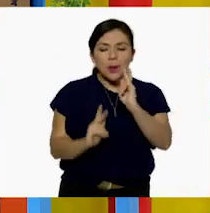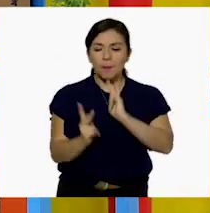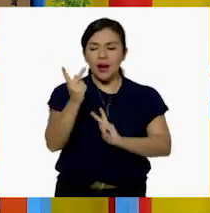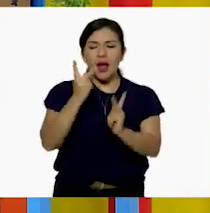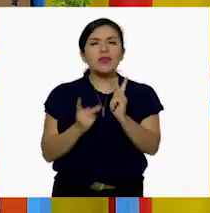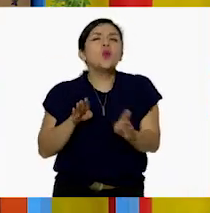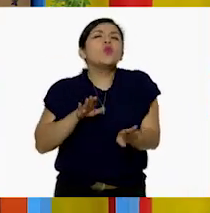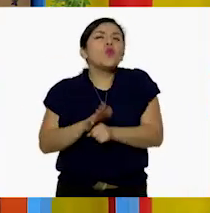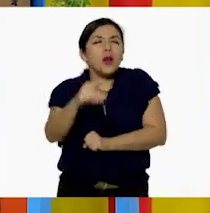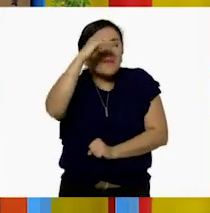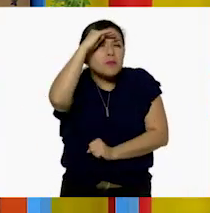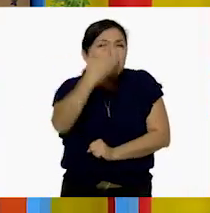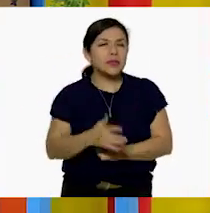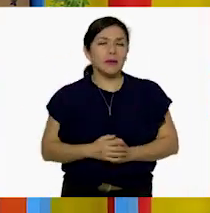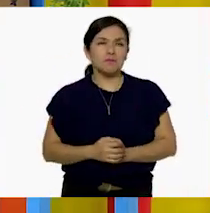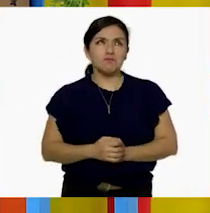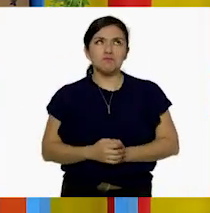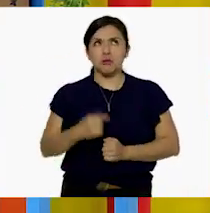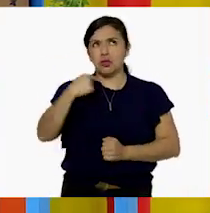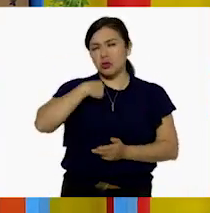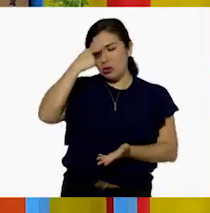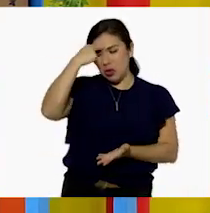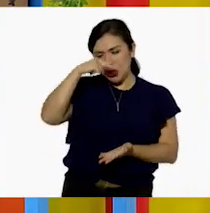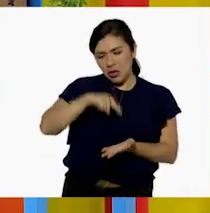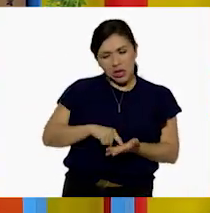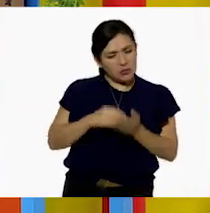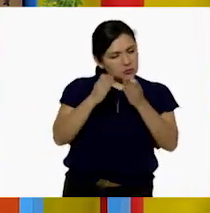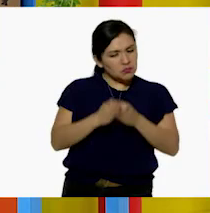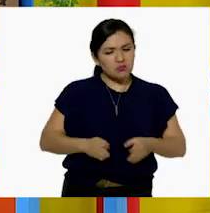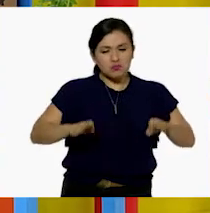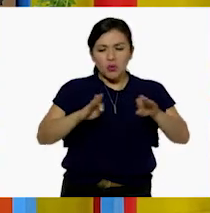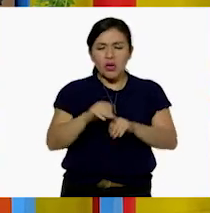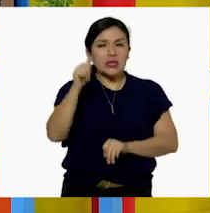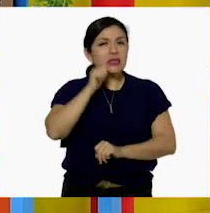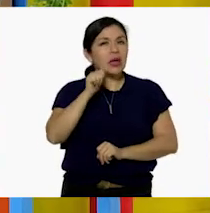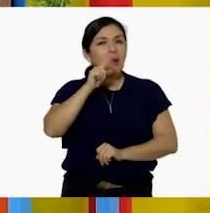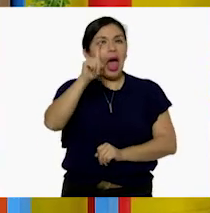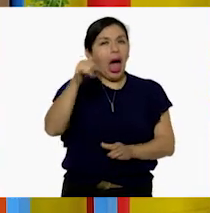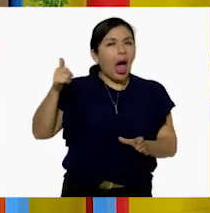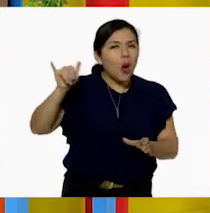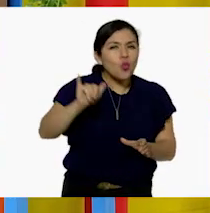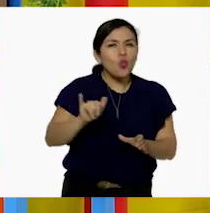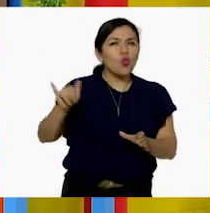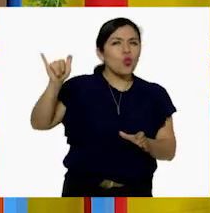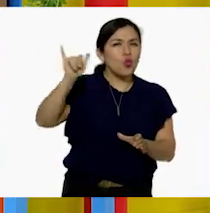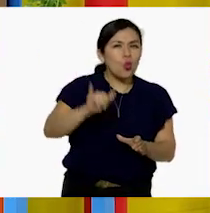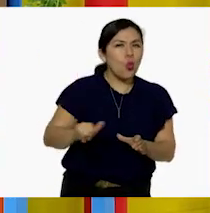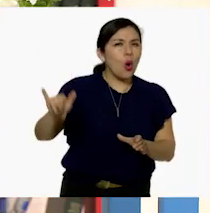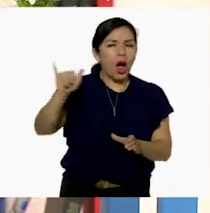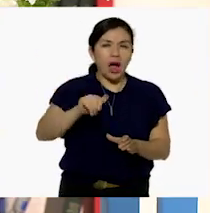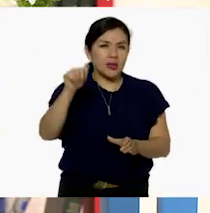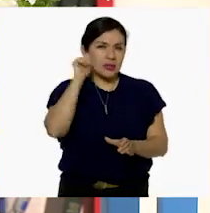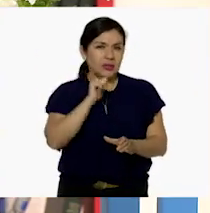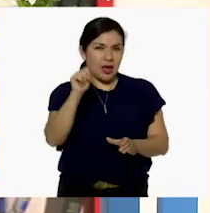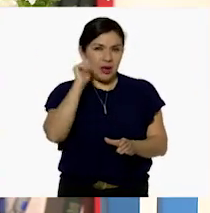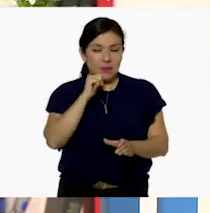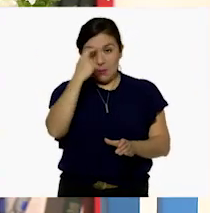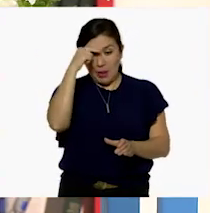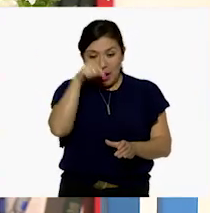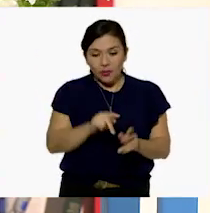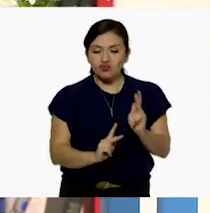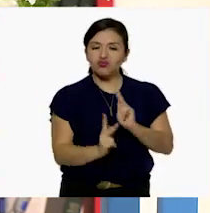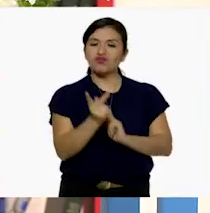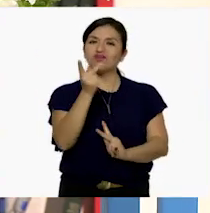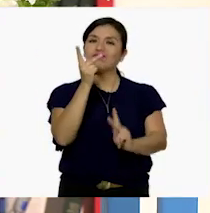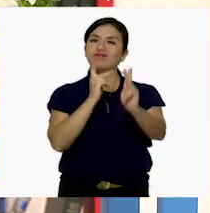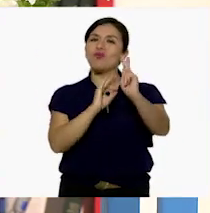hacer? Yo creo que lo principal es siempre tenerles agüita, que estén siempre bien regadas, para que